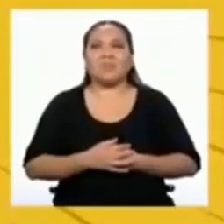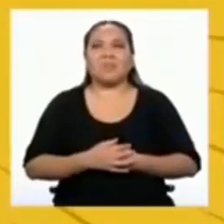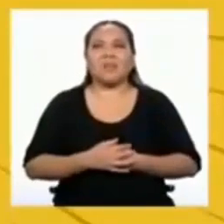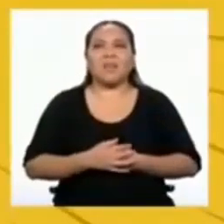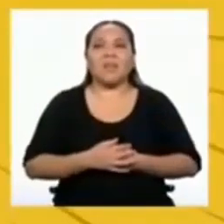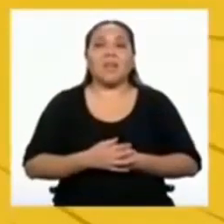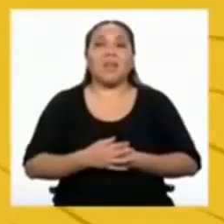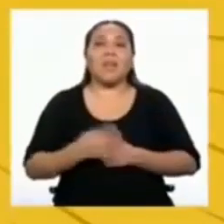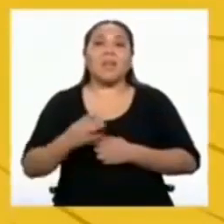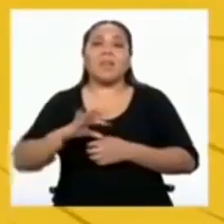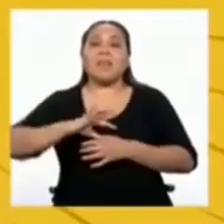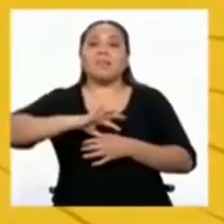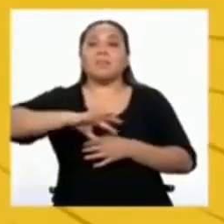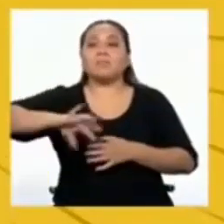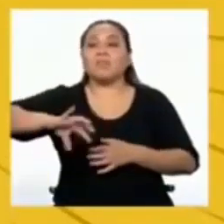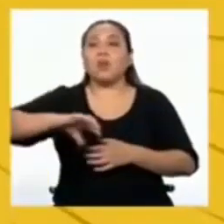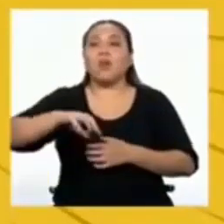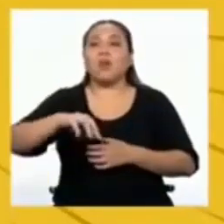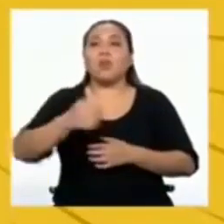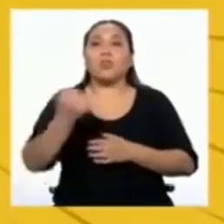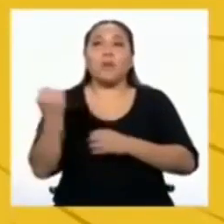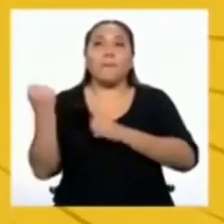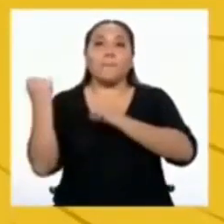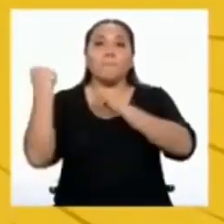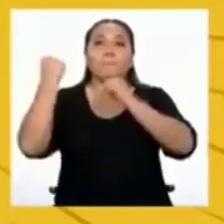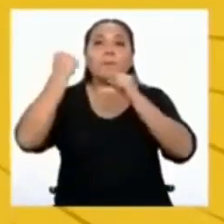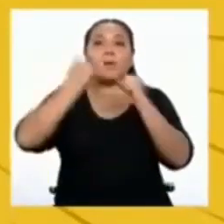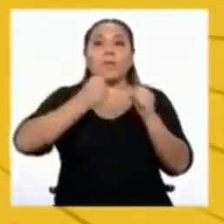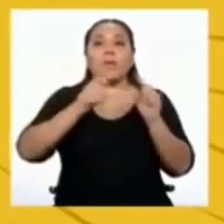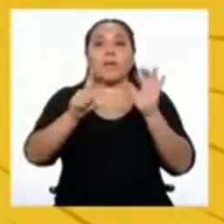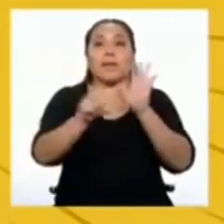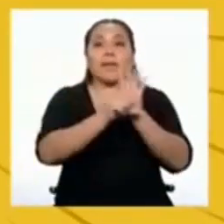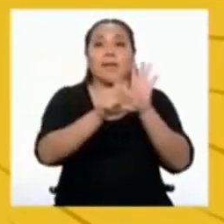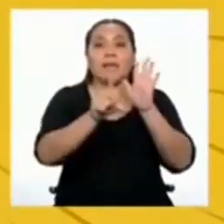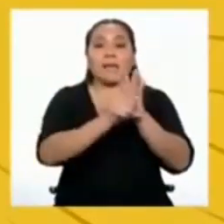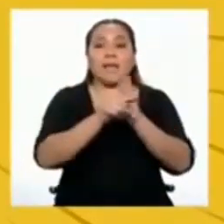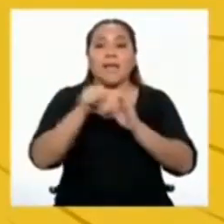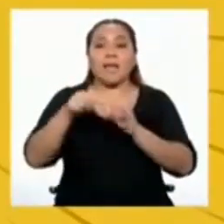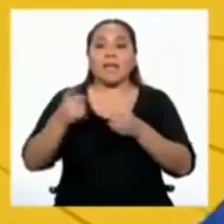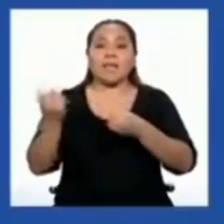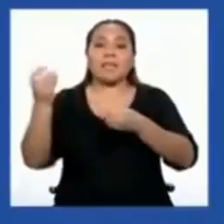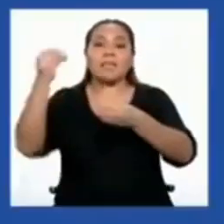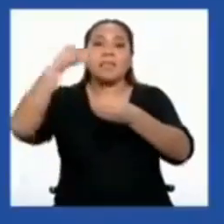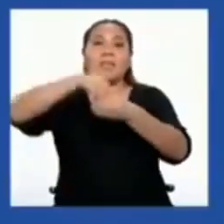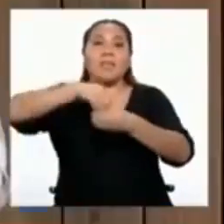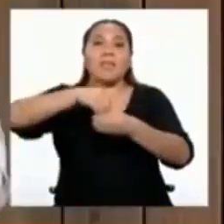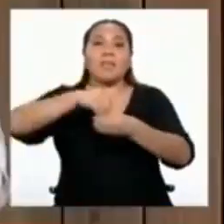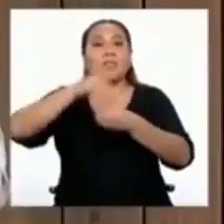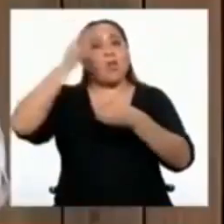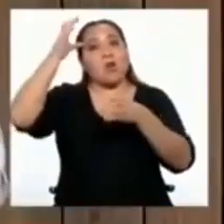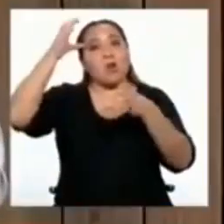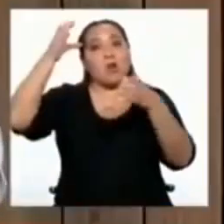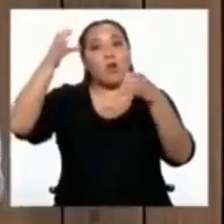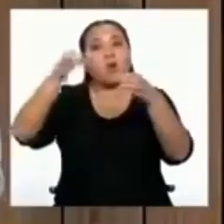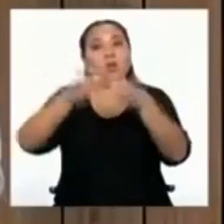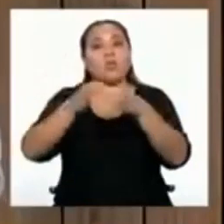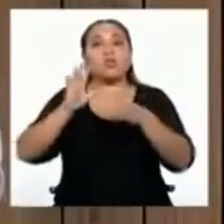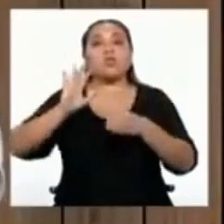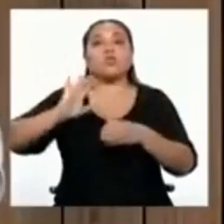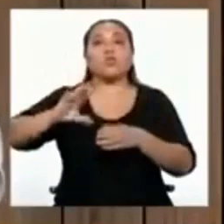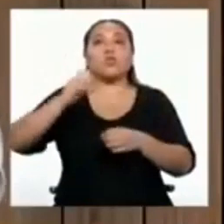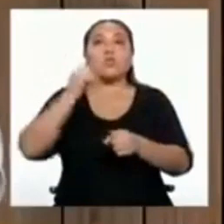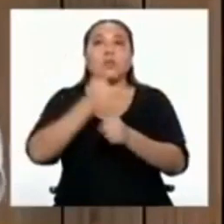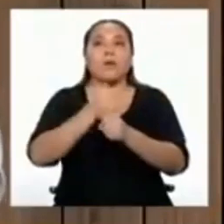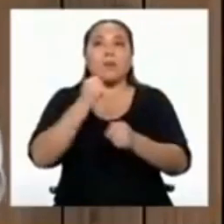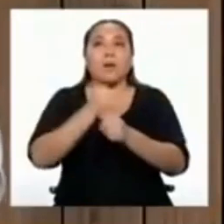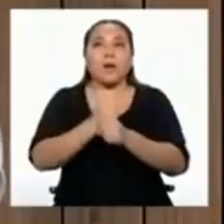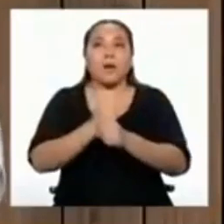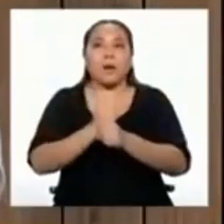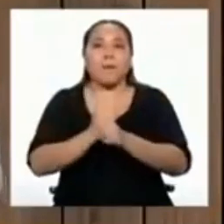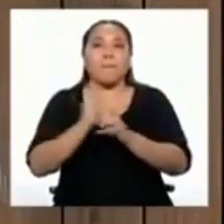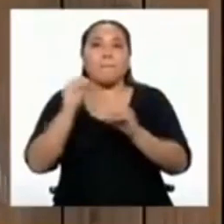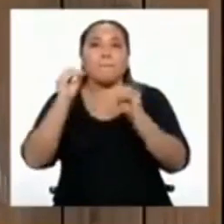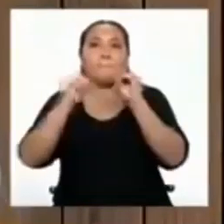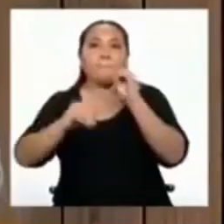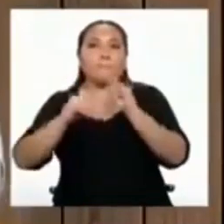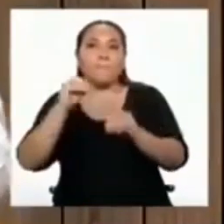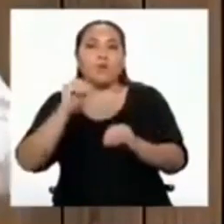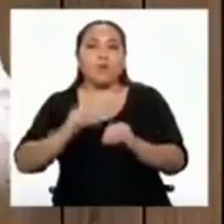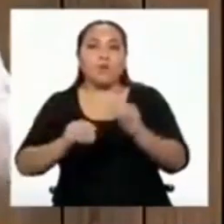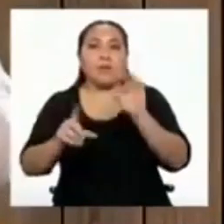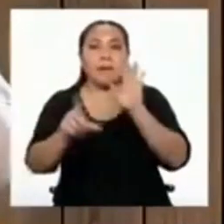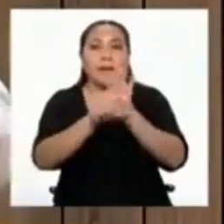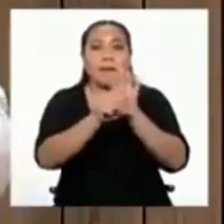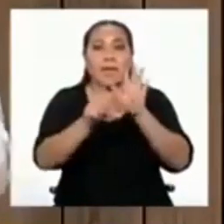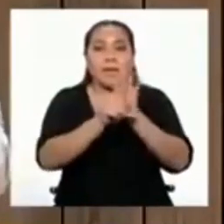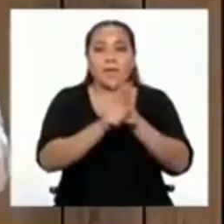sería el poder legislativo. Aquí se encuentra el Congreso. Su función principal es de reformar las leyes o